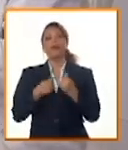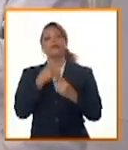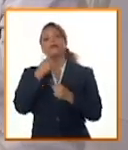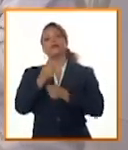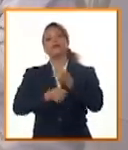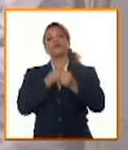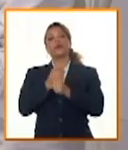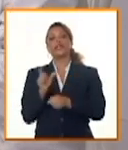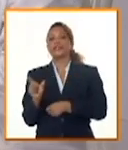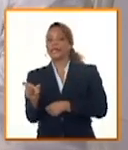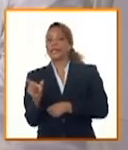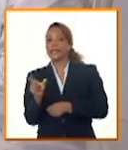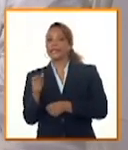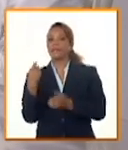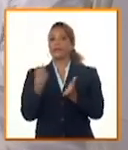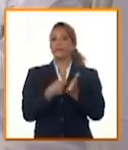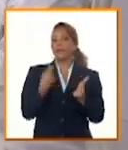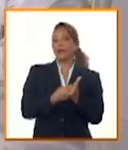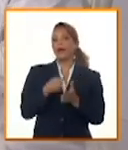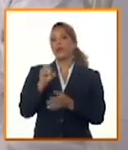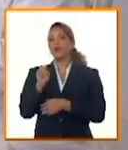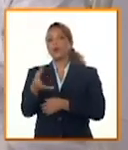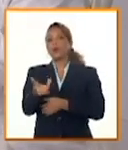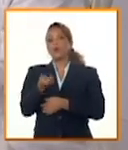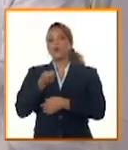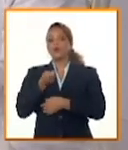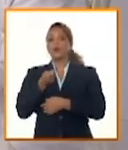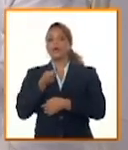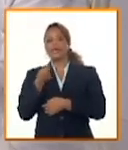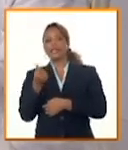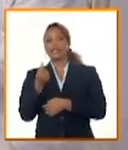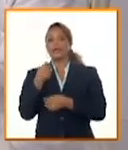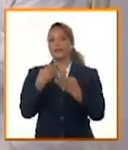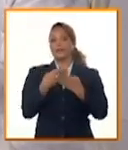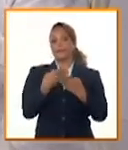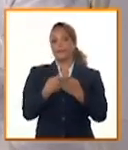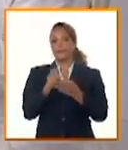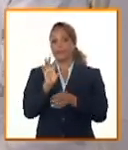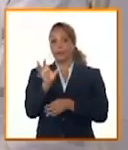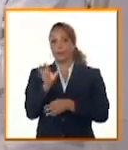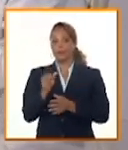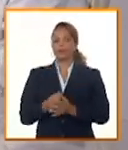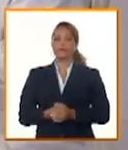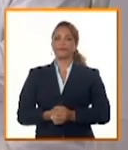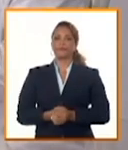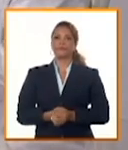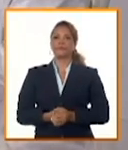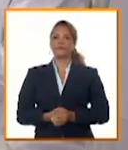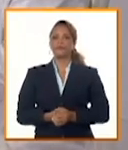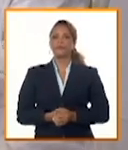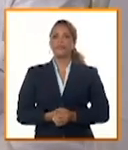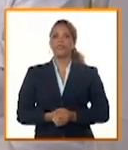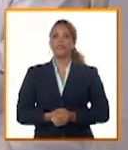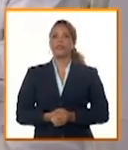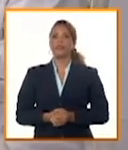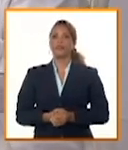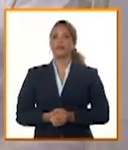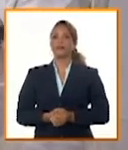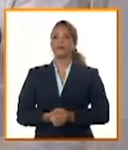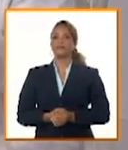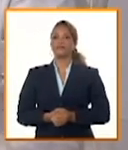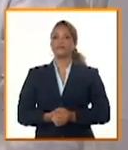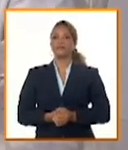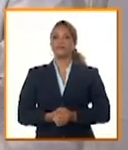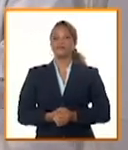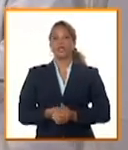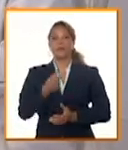tarjetas para pagar o para incluso extraer en las entidades bancarias la banca telefónica es un servicio del cual